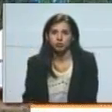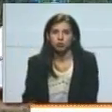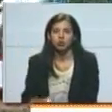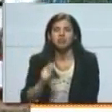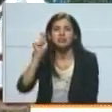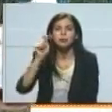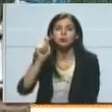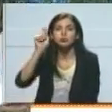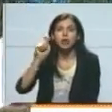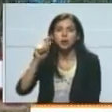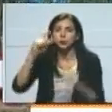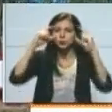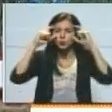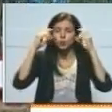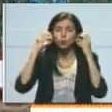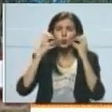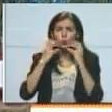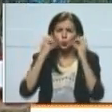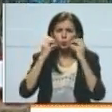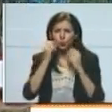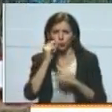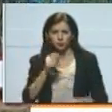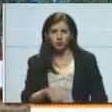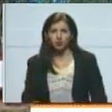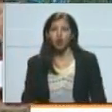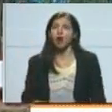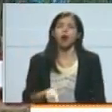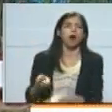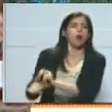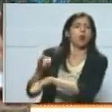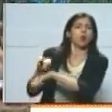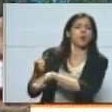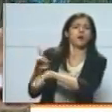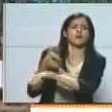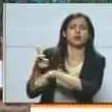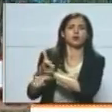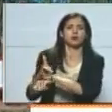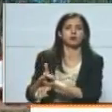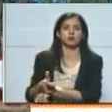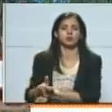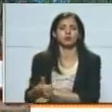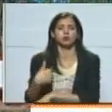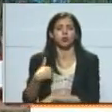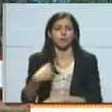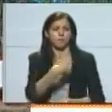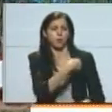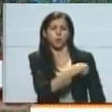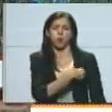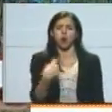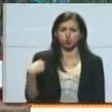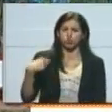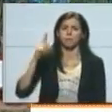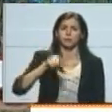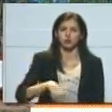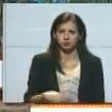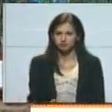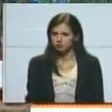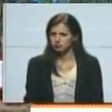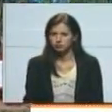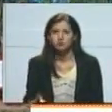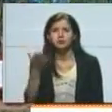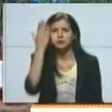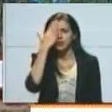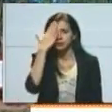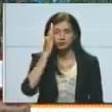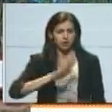estaba impactado por los hechos. Anda pues, ya no estás impactado, di la verdad, tú sabes lo que ocurrió. Ya no estás